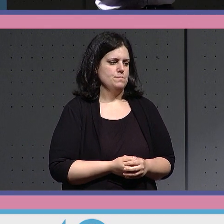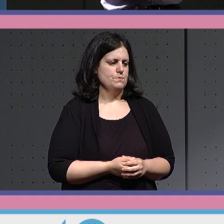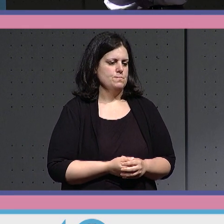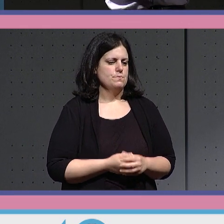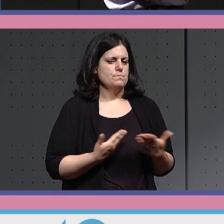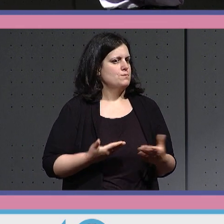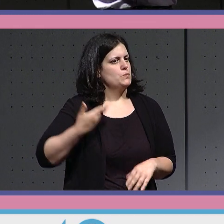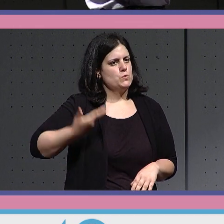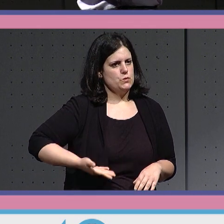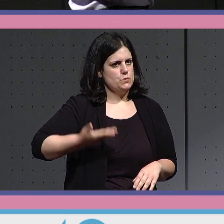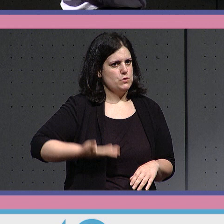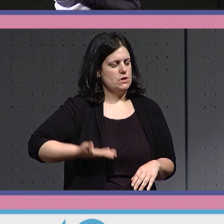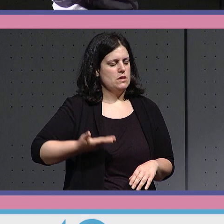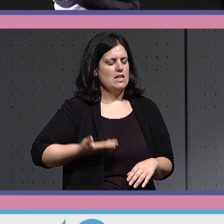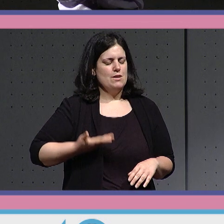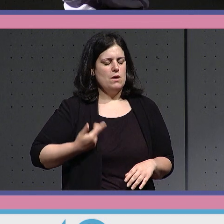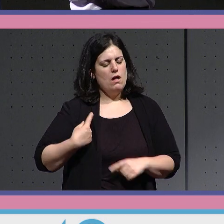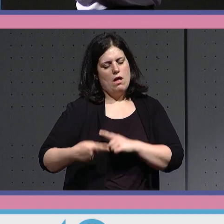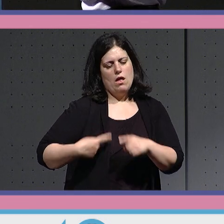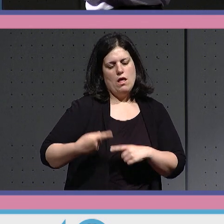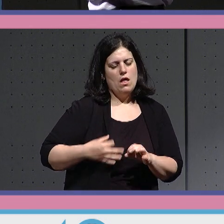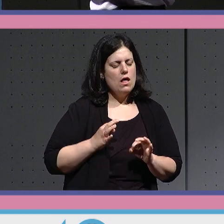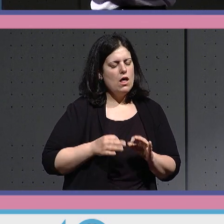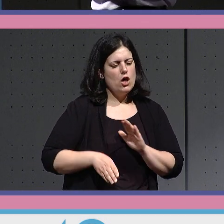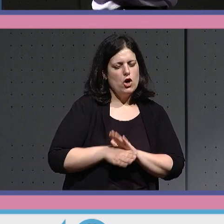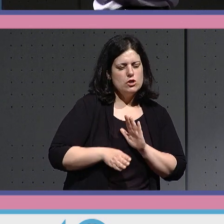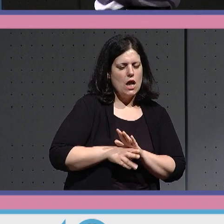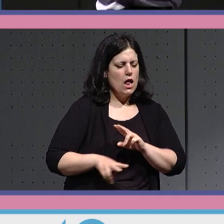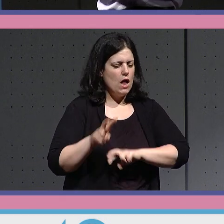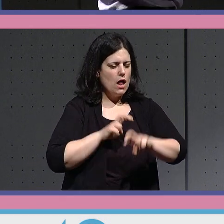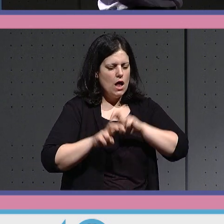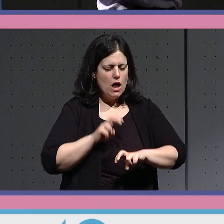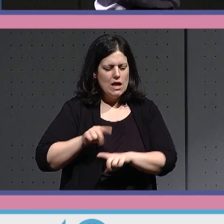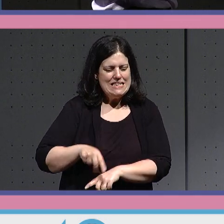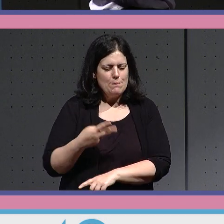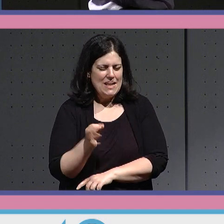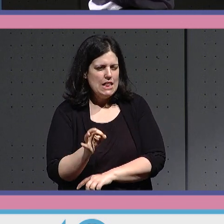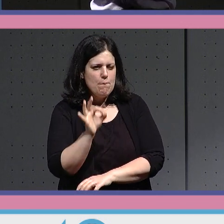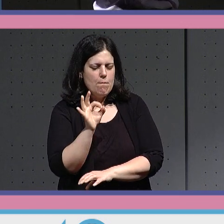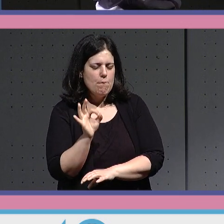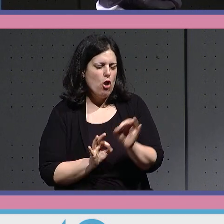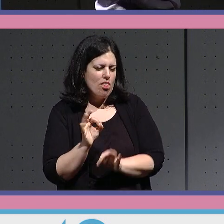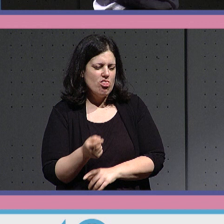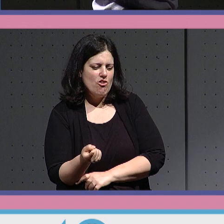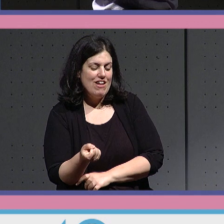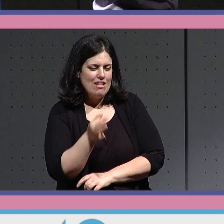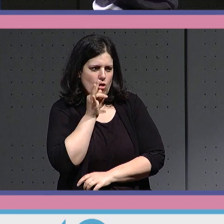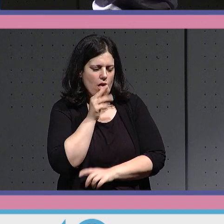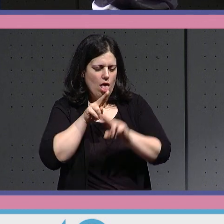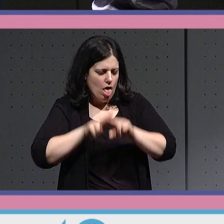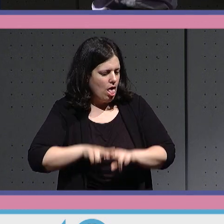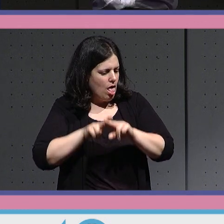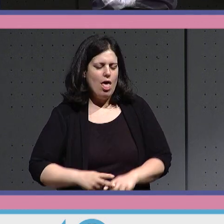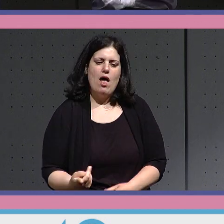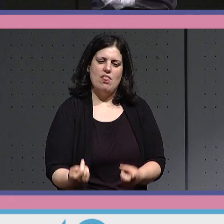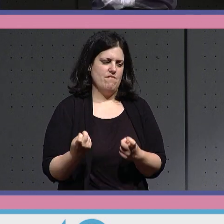Es importantísimo encontrar la causa por varios motivos. Imaginaos el problema. Son niños